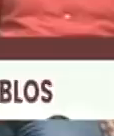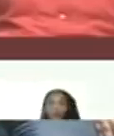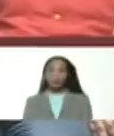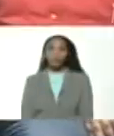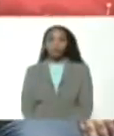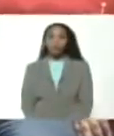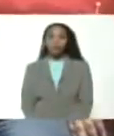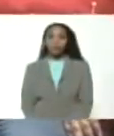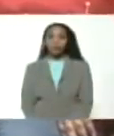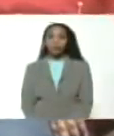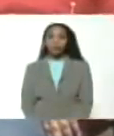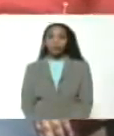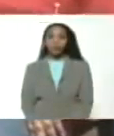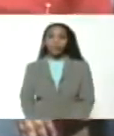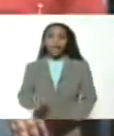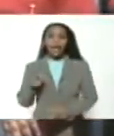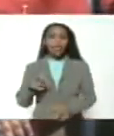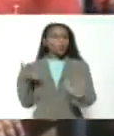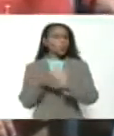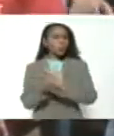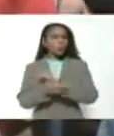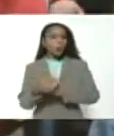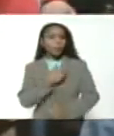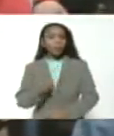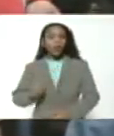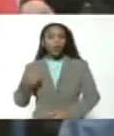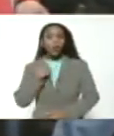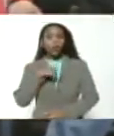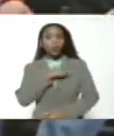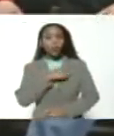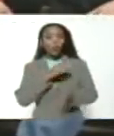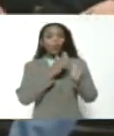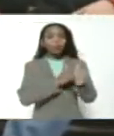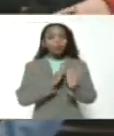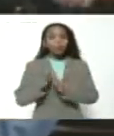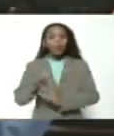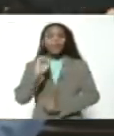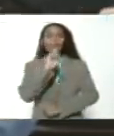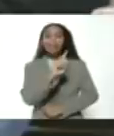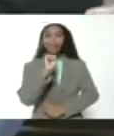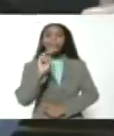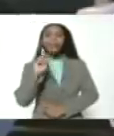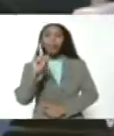todos los municipios. Eso significa, presidente, que hemos organizado